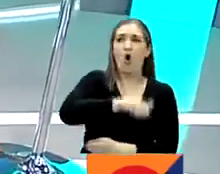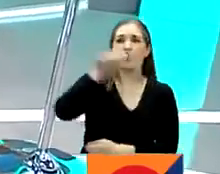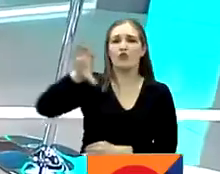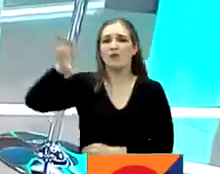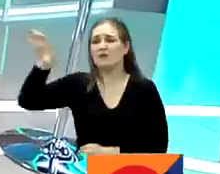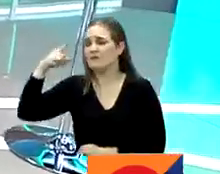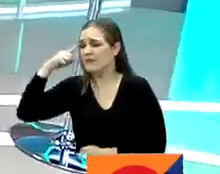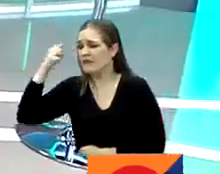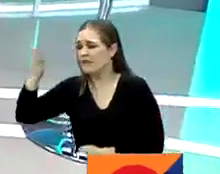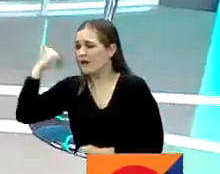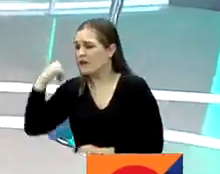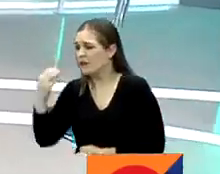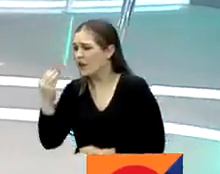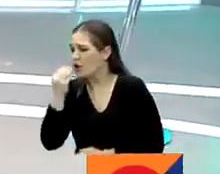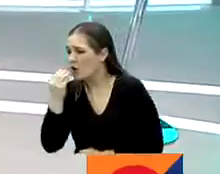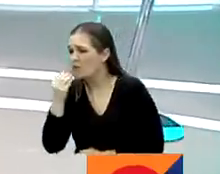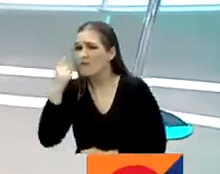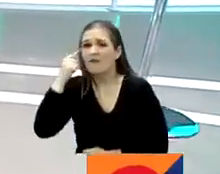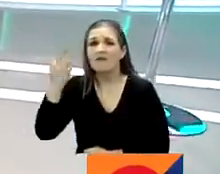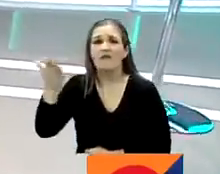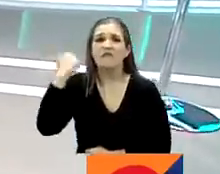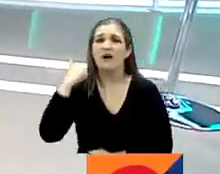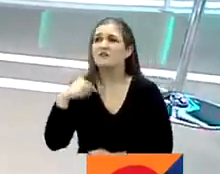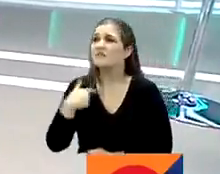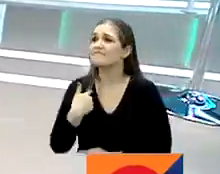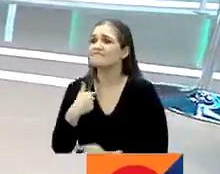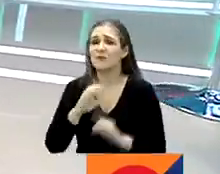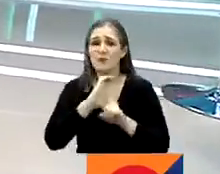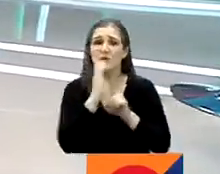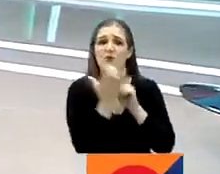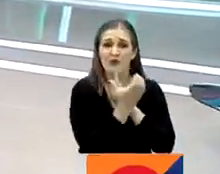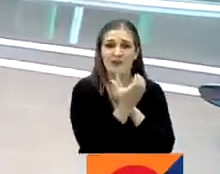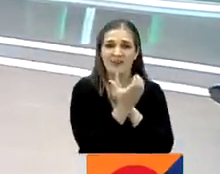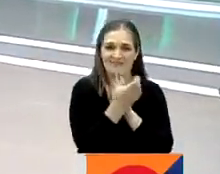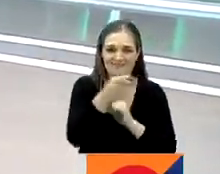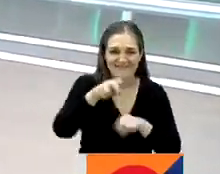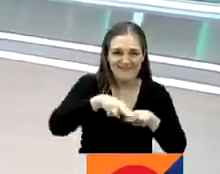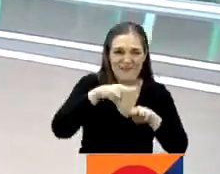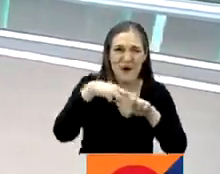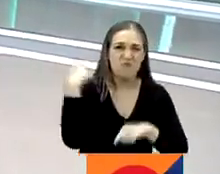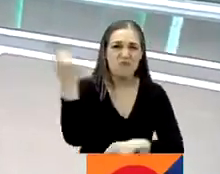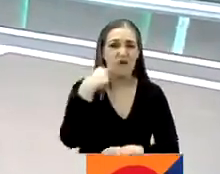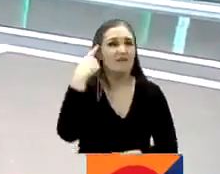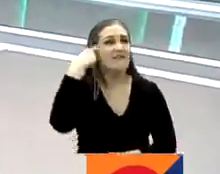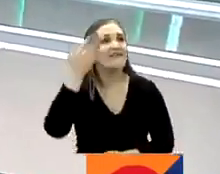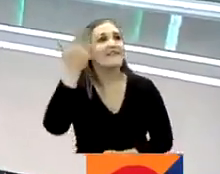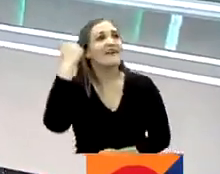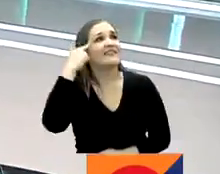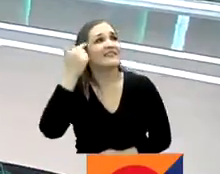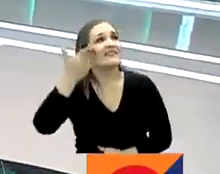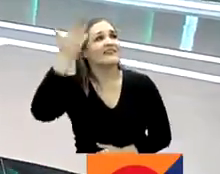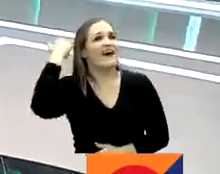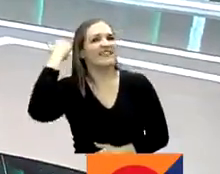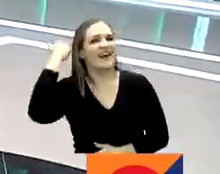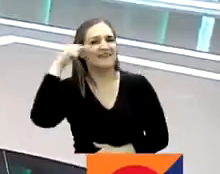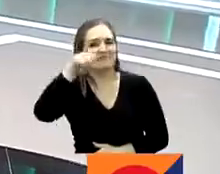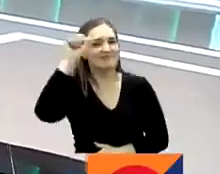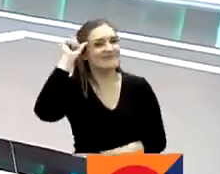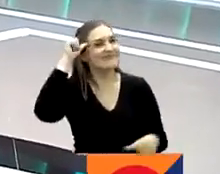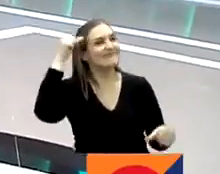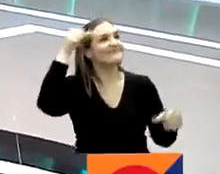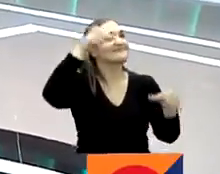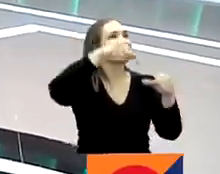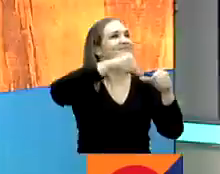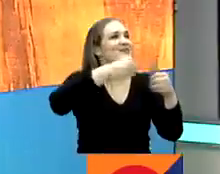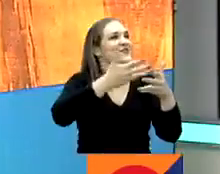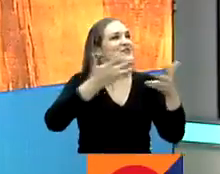es normal que las colonias que están fuera del territorio busquen esos lugares especiales que le recuerden